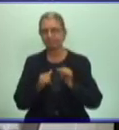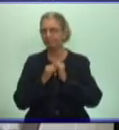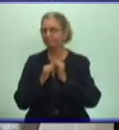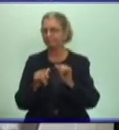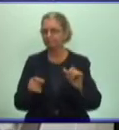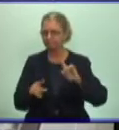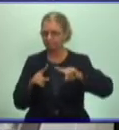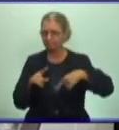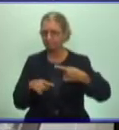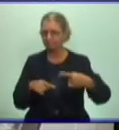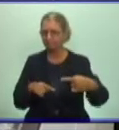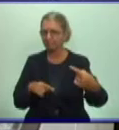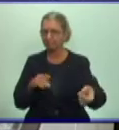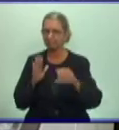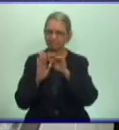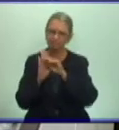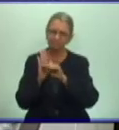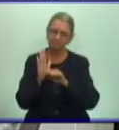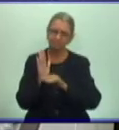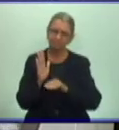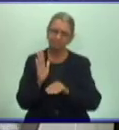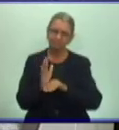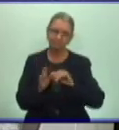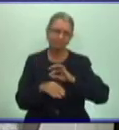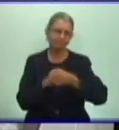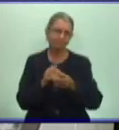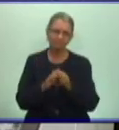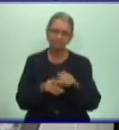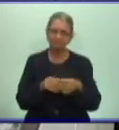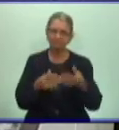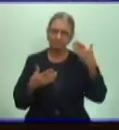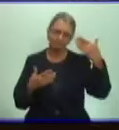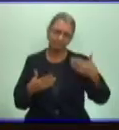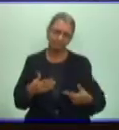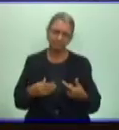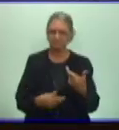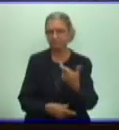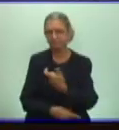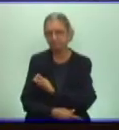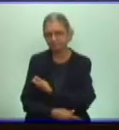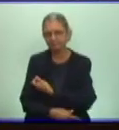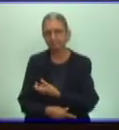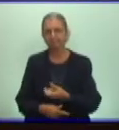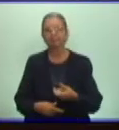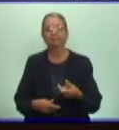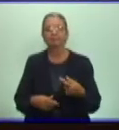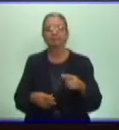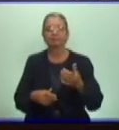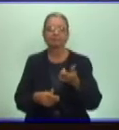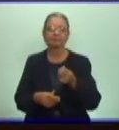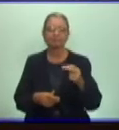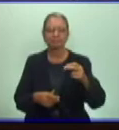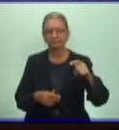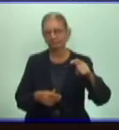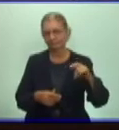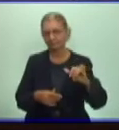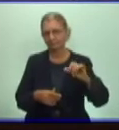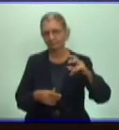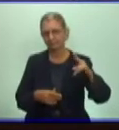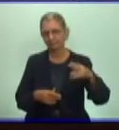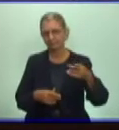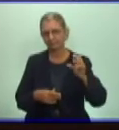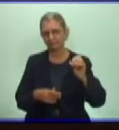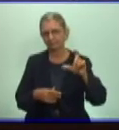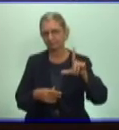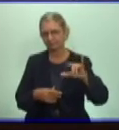medidas higiénico-sanitarias que nuestro país realiza, las campañas de vacunación, las campañas antipolio. Así que todas estas informaciones pueden